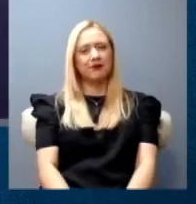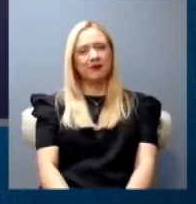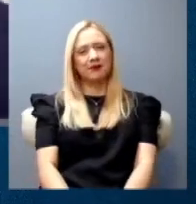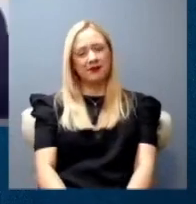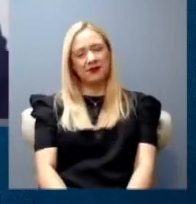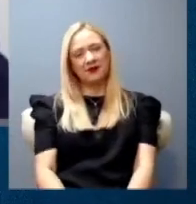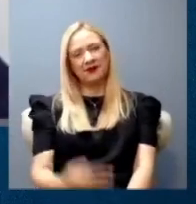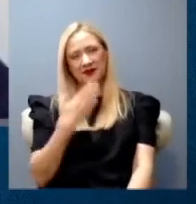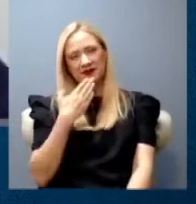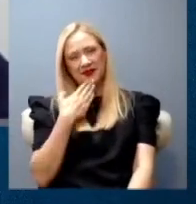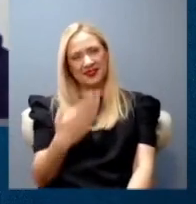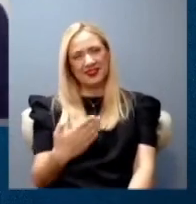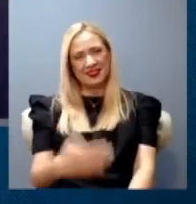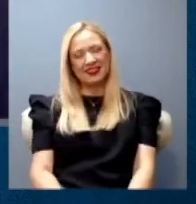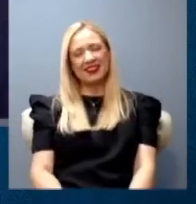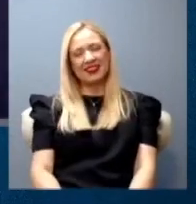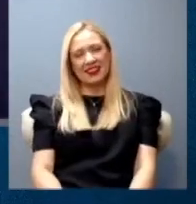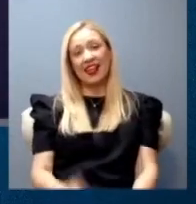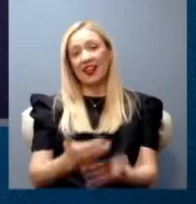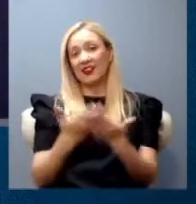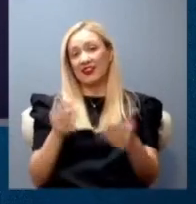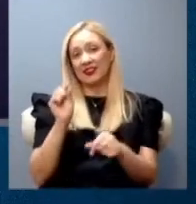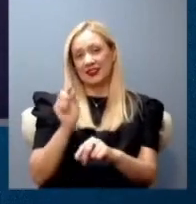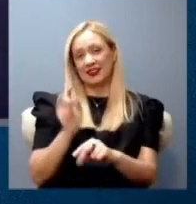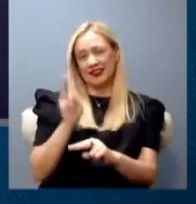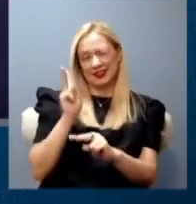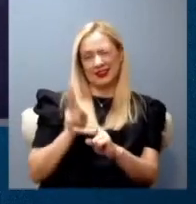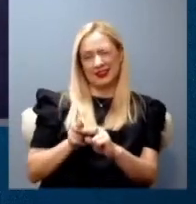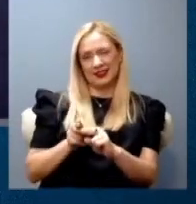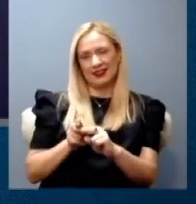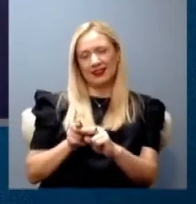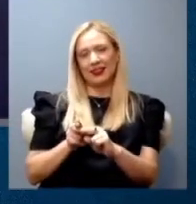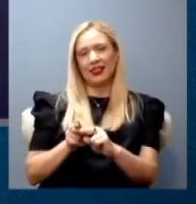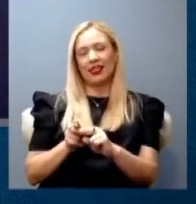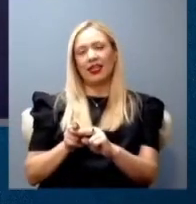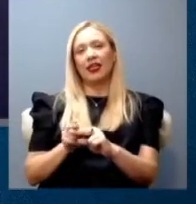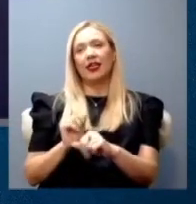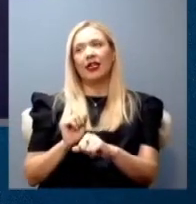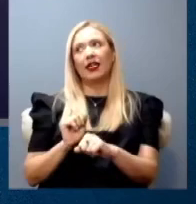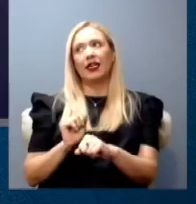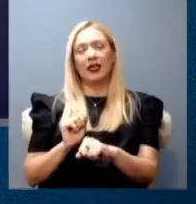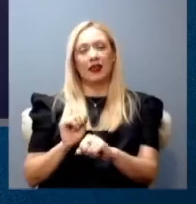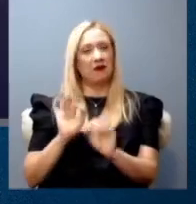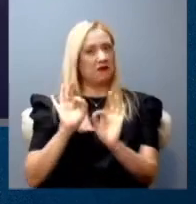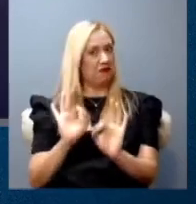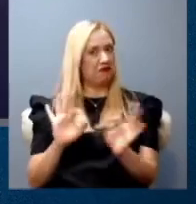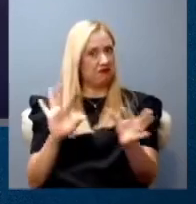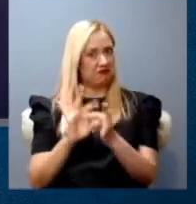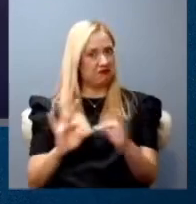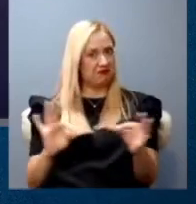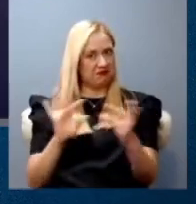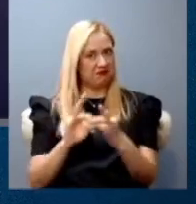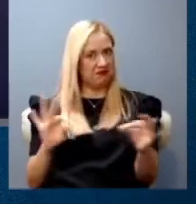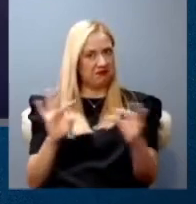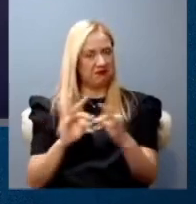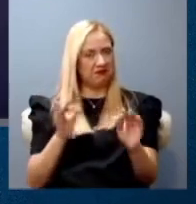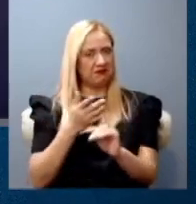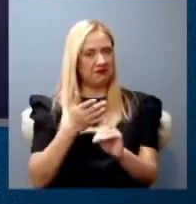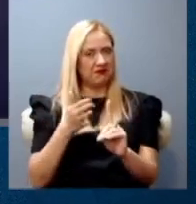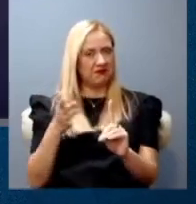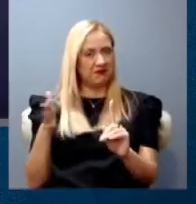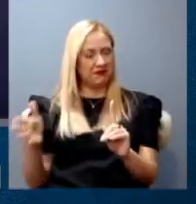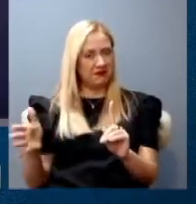Muy bien, bueno, es momento de hacer un primer corte. Creo que hemos hecho una buena introducción al tema de justicia